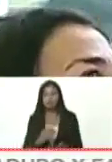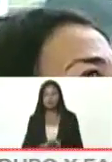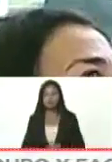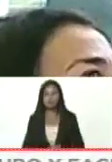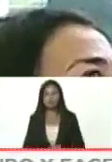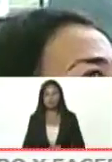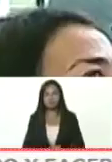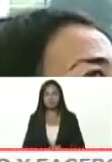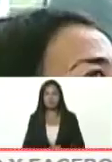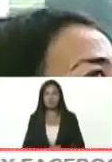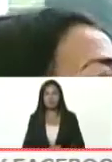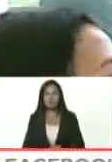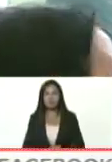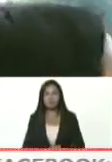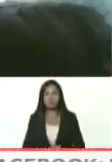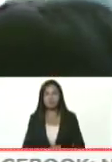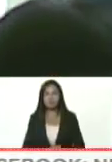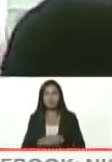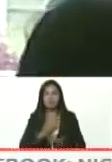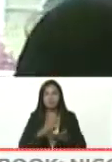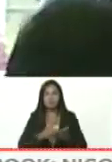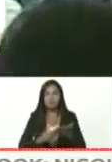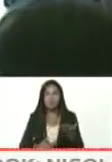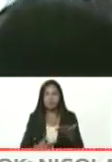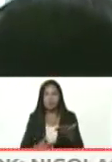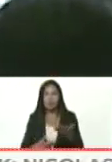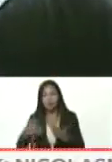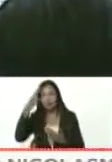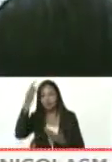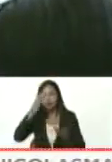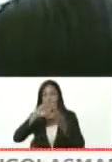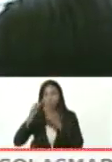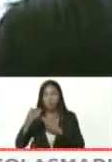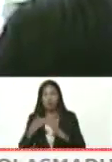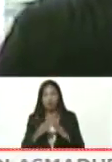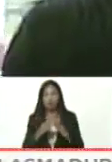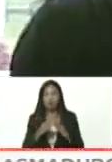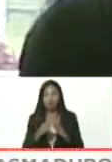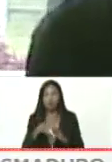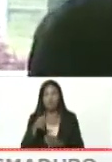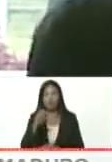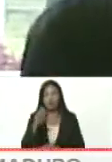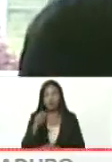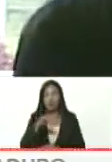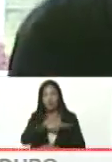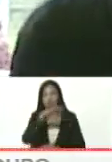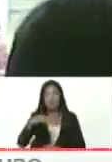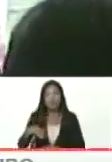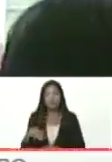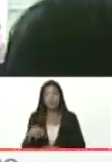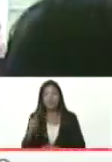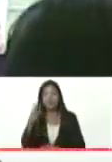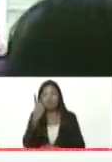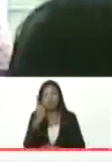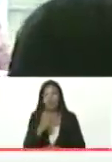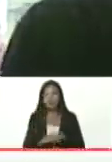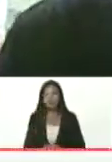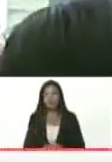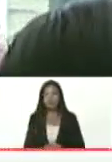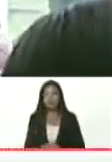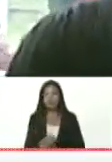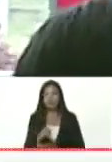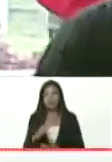el certificado del Consejo Comunal Prados de Playa, número 2, para que tú lo